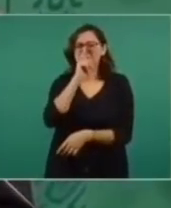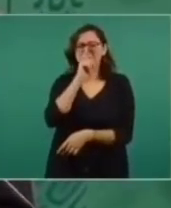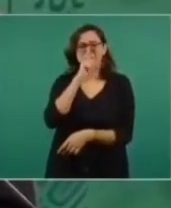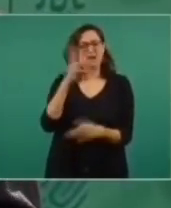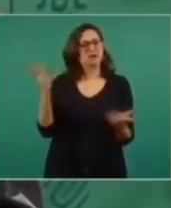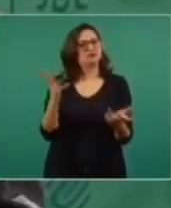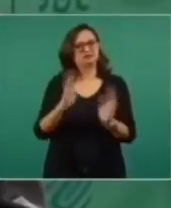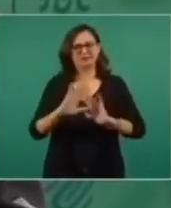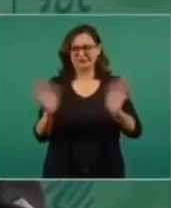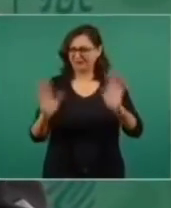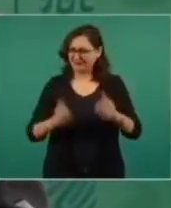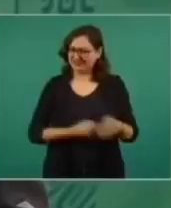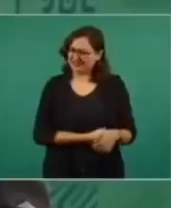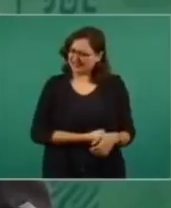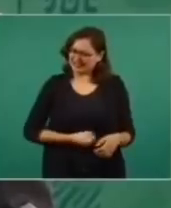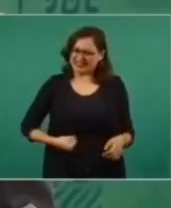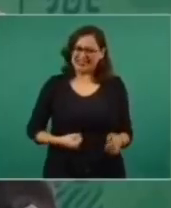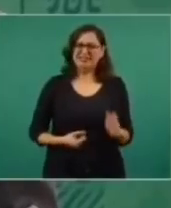A bajar